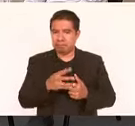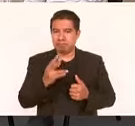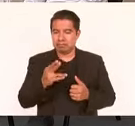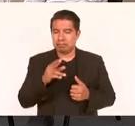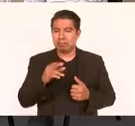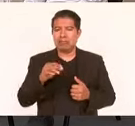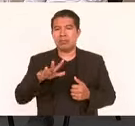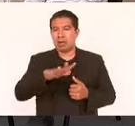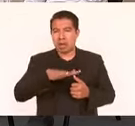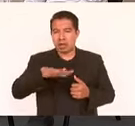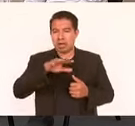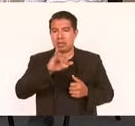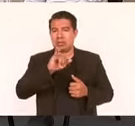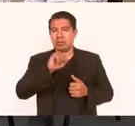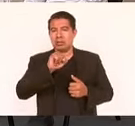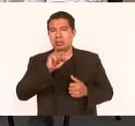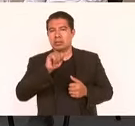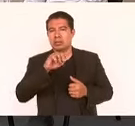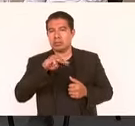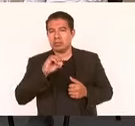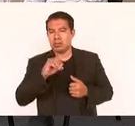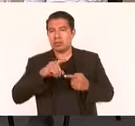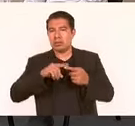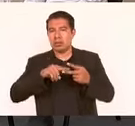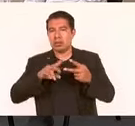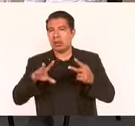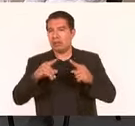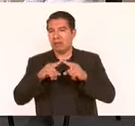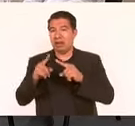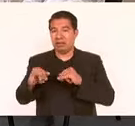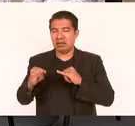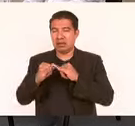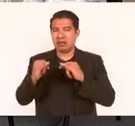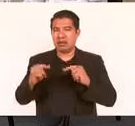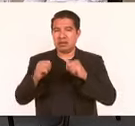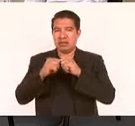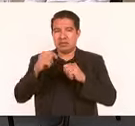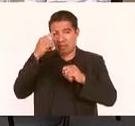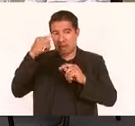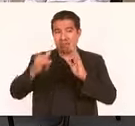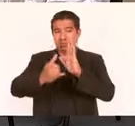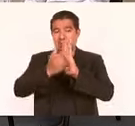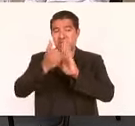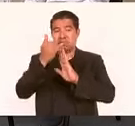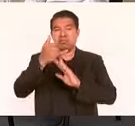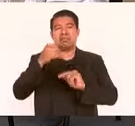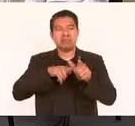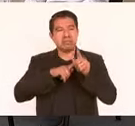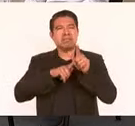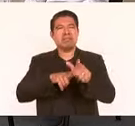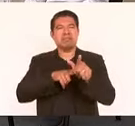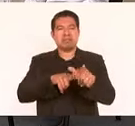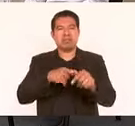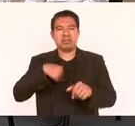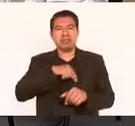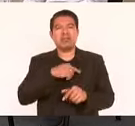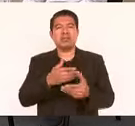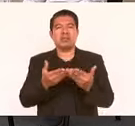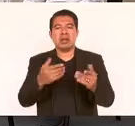Istmo, en templos que se han reconstruido y vamos a seguir